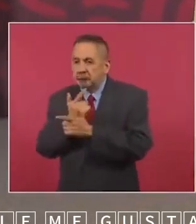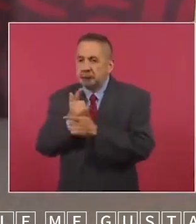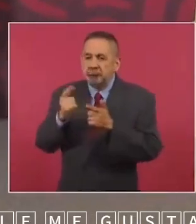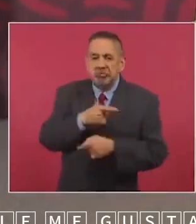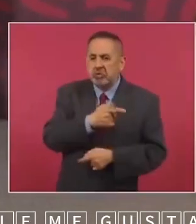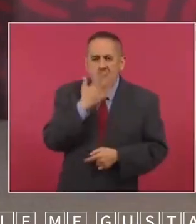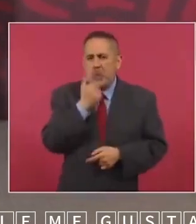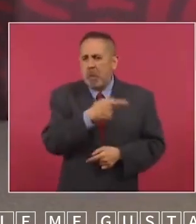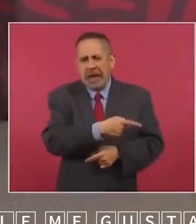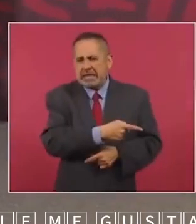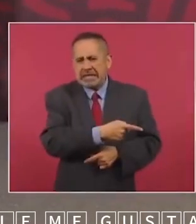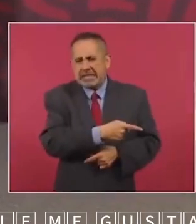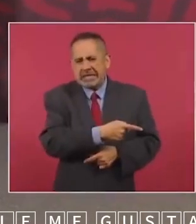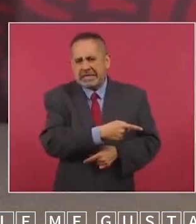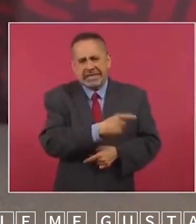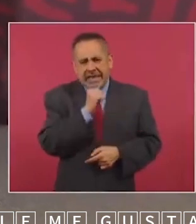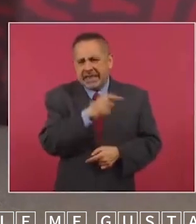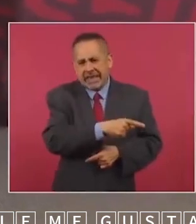real,